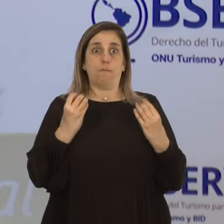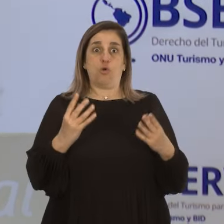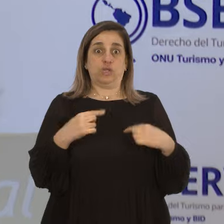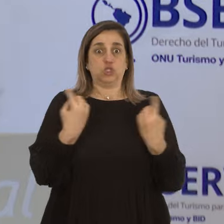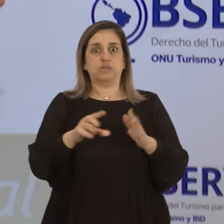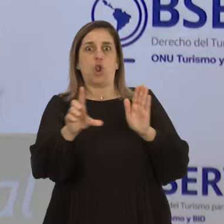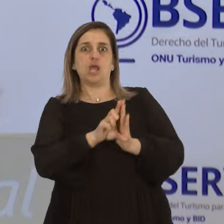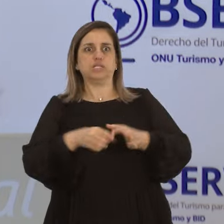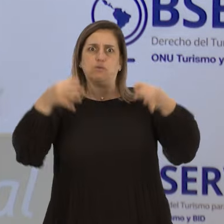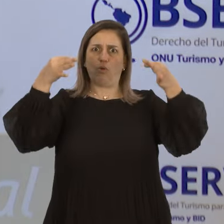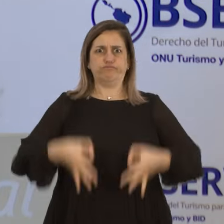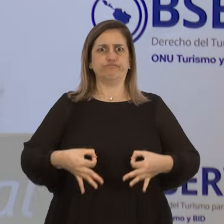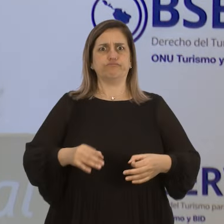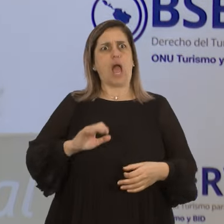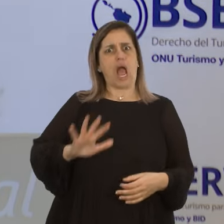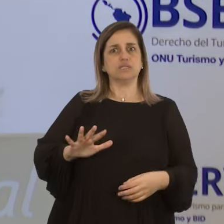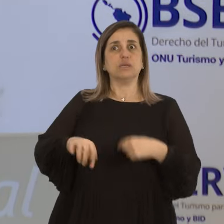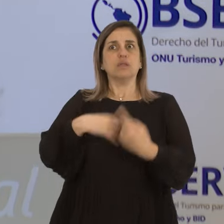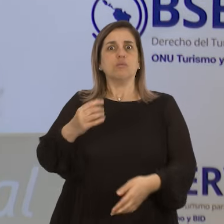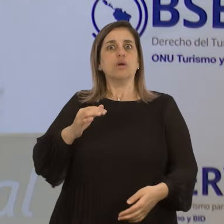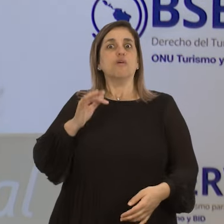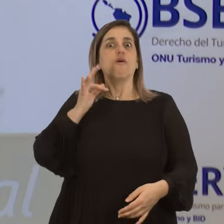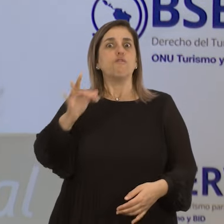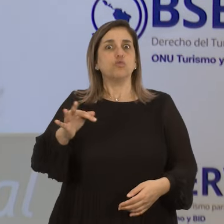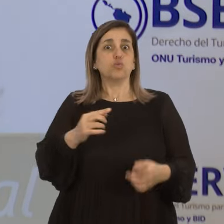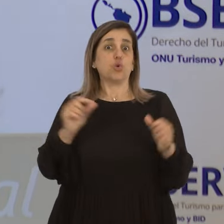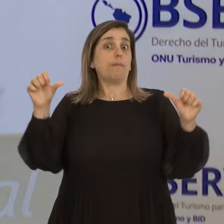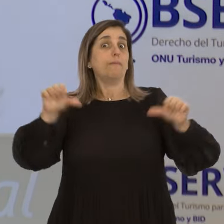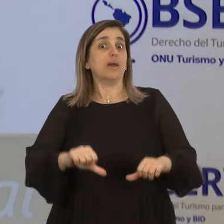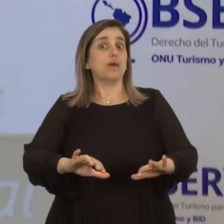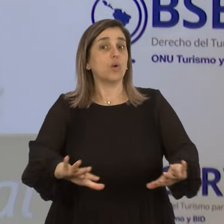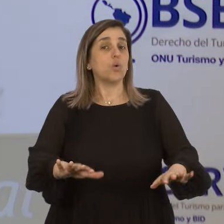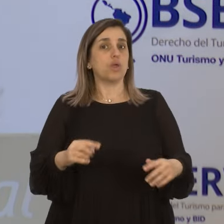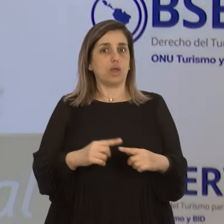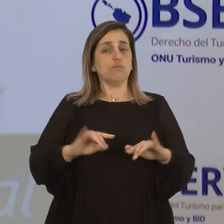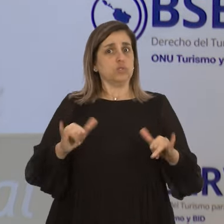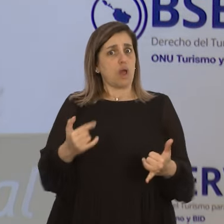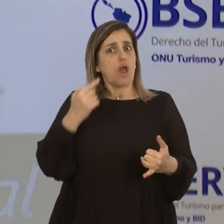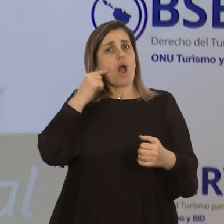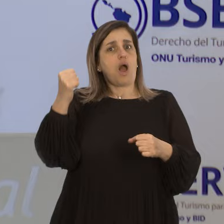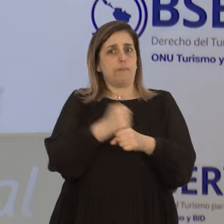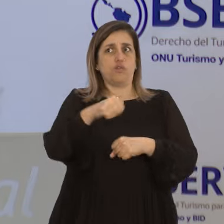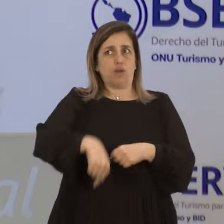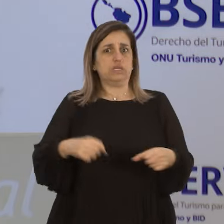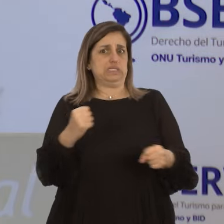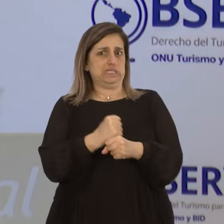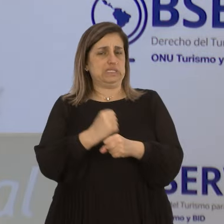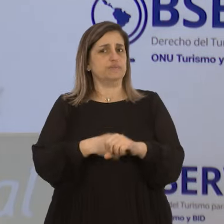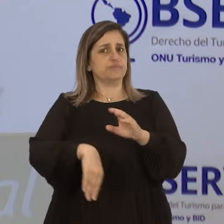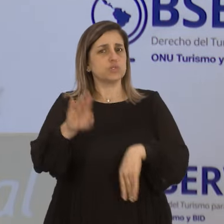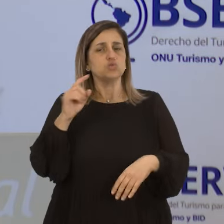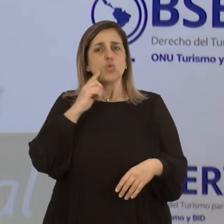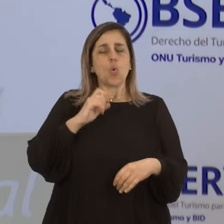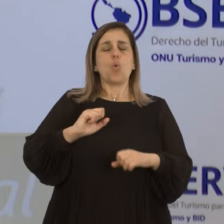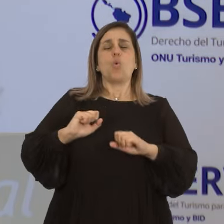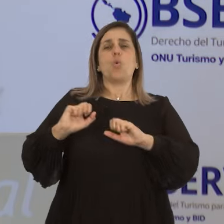no enamorarnos mucho de leyes tan rígidas que terminen en poco tiempo perjudicando, porque ha comprobado, y en